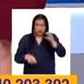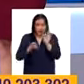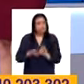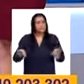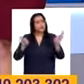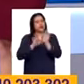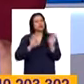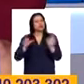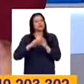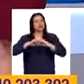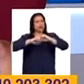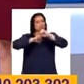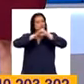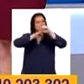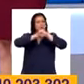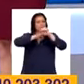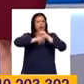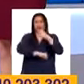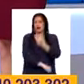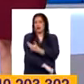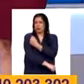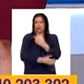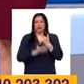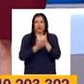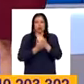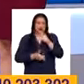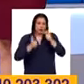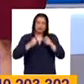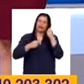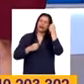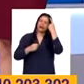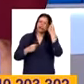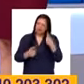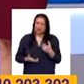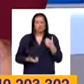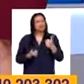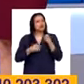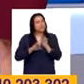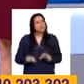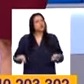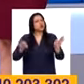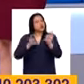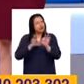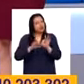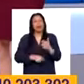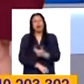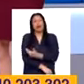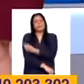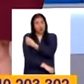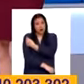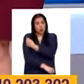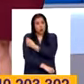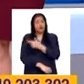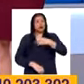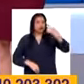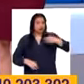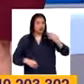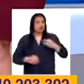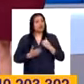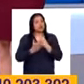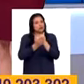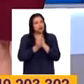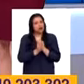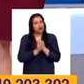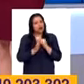se hagan campañas de vacunación que ayuden a comprender a la ciudadanía que finalmente la vacuna es lo que nos estará ayudando poco